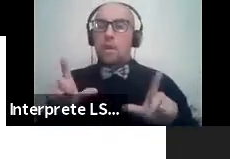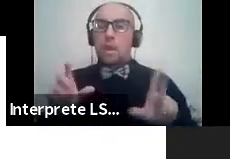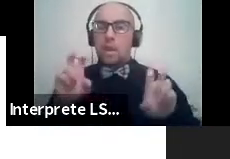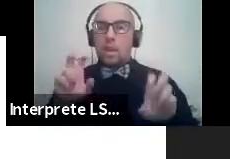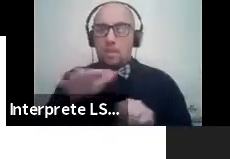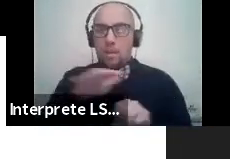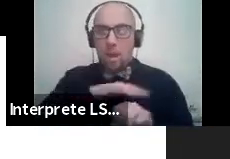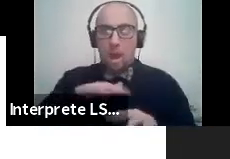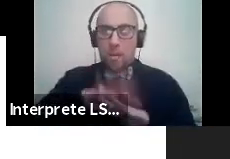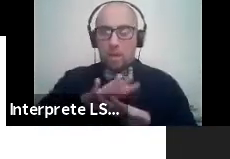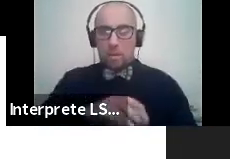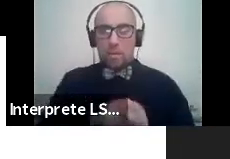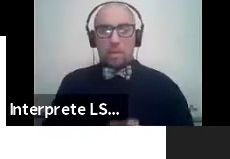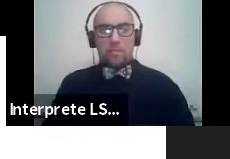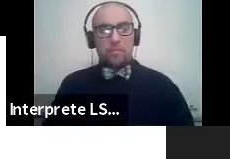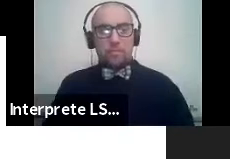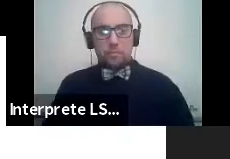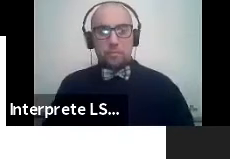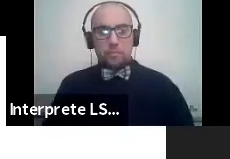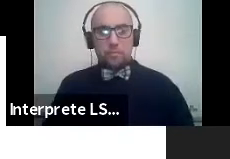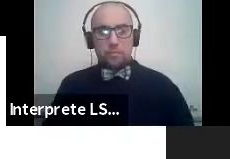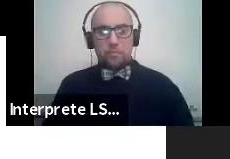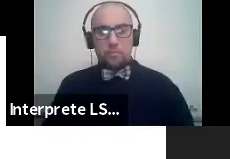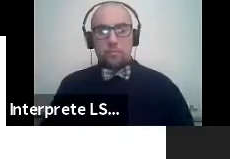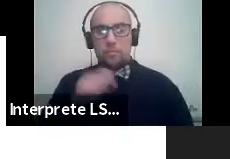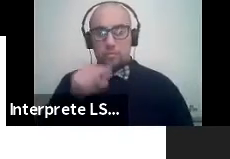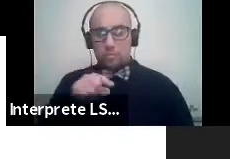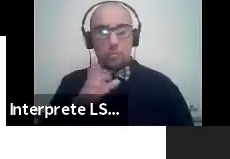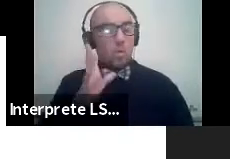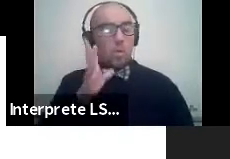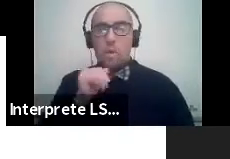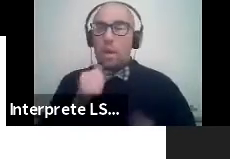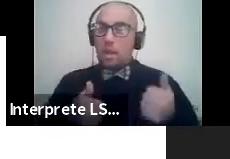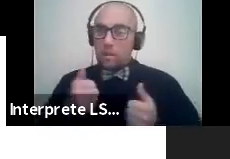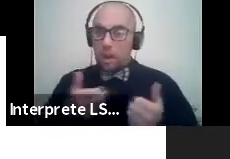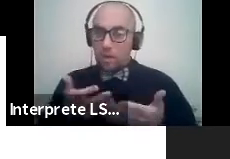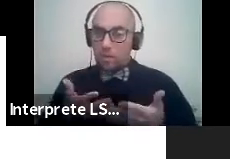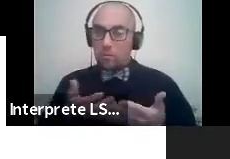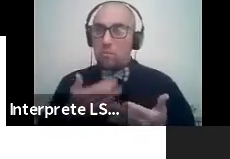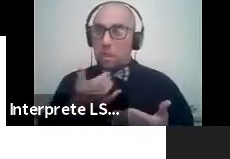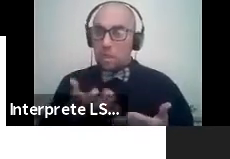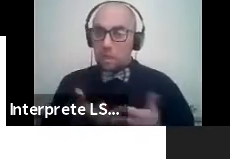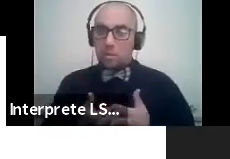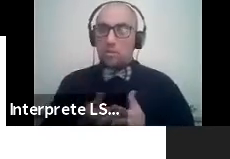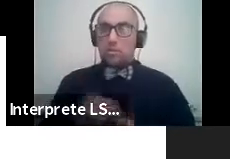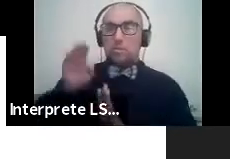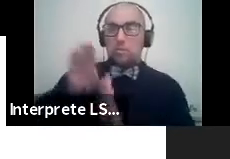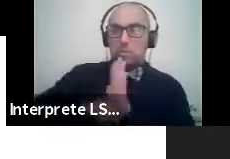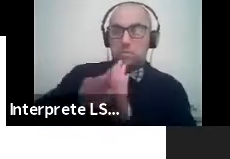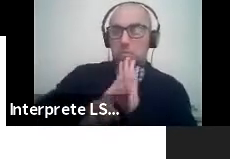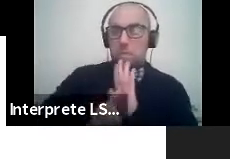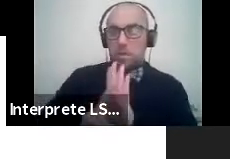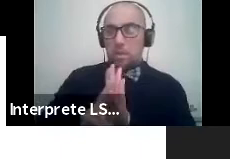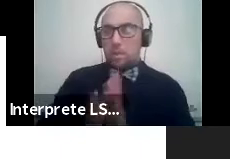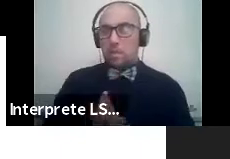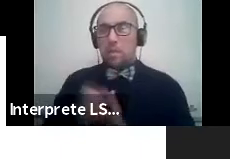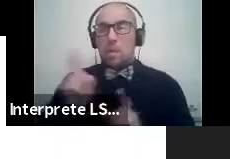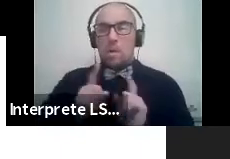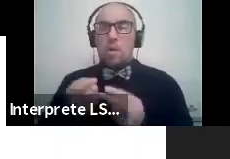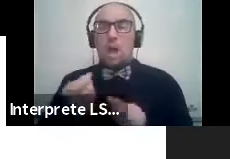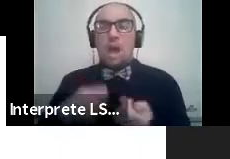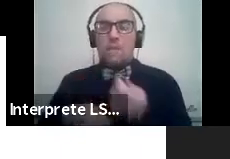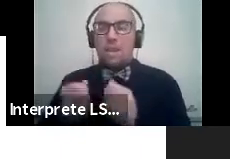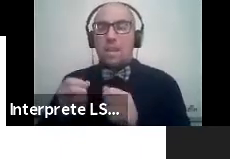y no estar en esas profesiones también están subrepresentadas, ¿no es cierto?, en ciertos mercados del trabajo,